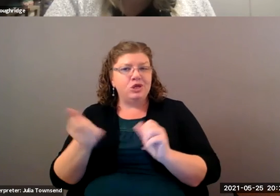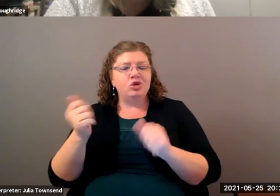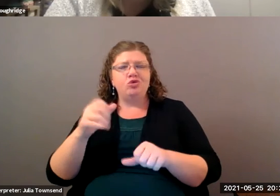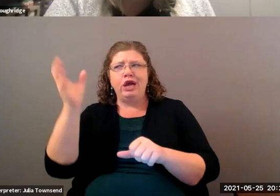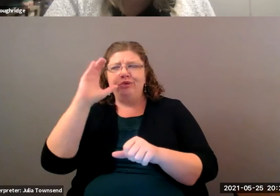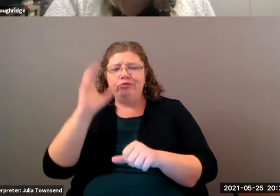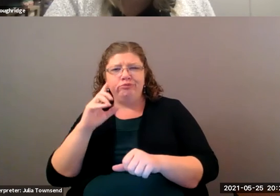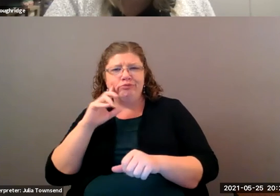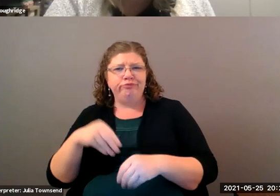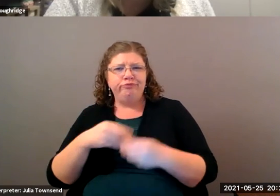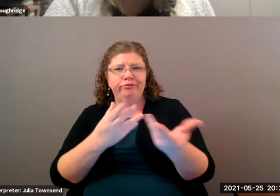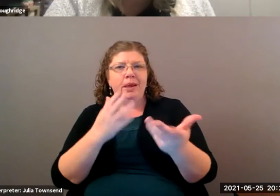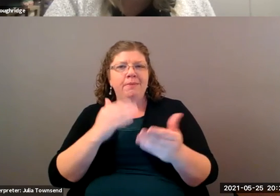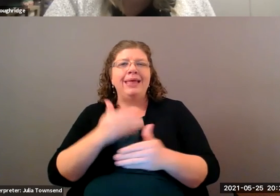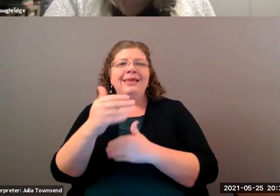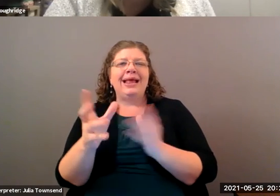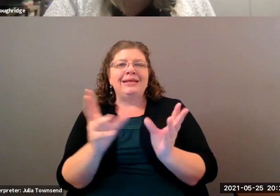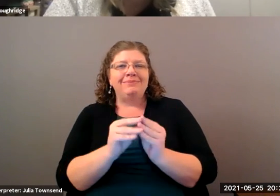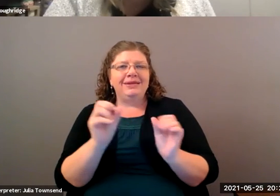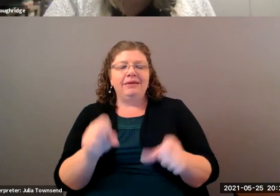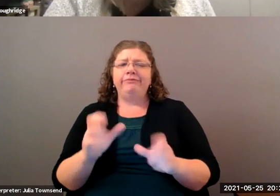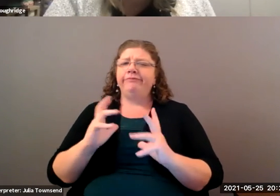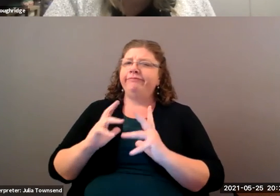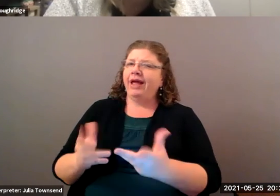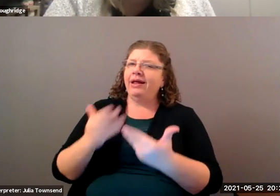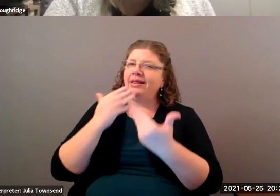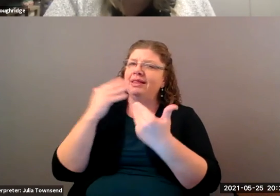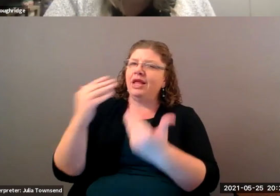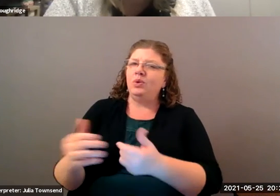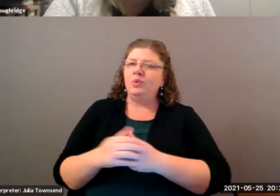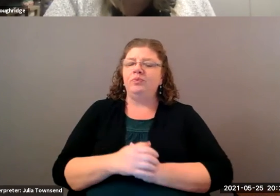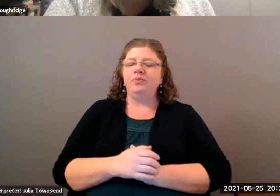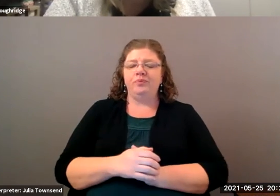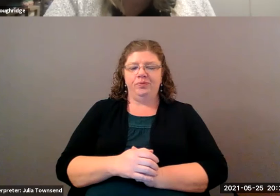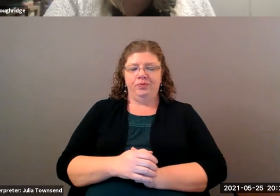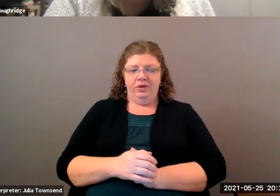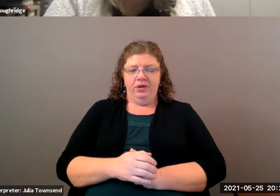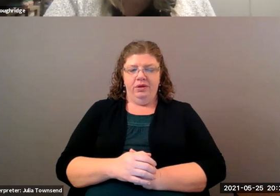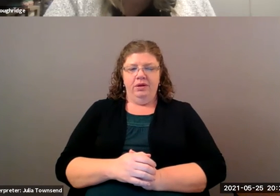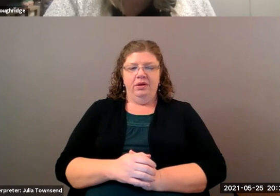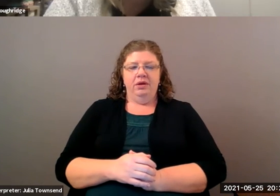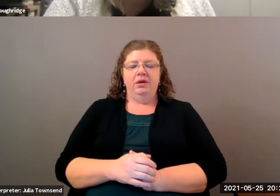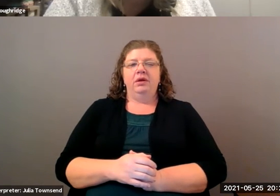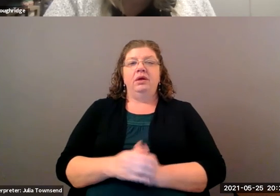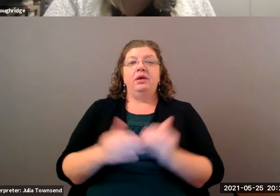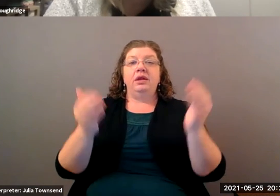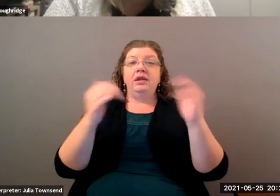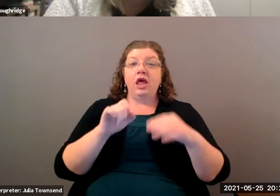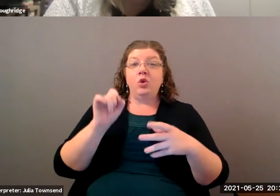Sí, no tengo los números exactos, pero ¿puedo yo obtenerlos para la próxima reunión? Sí, muy bien, gracias.